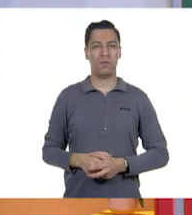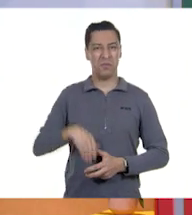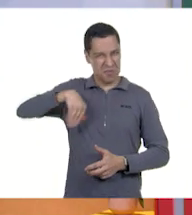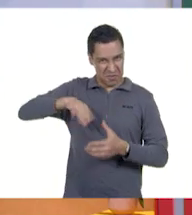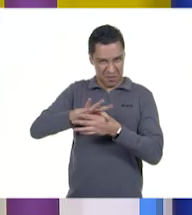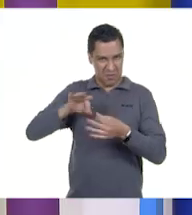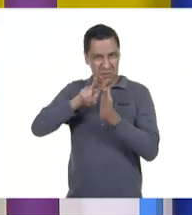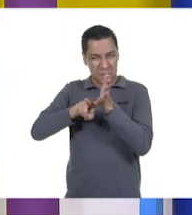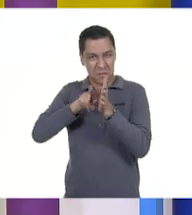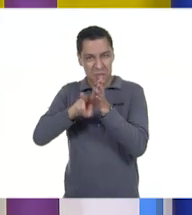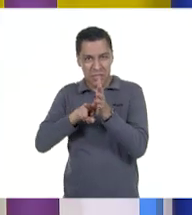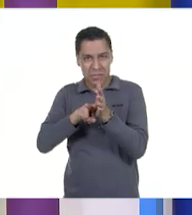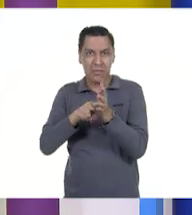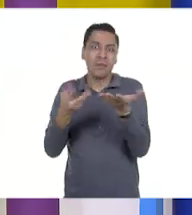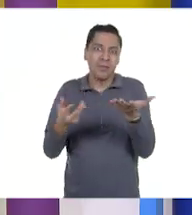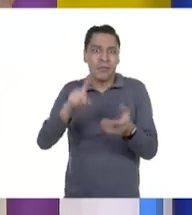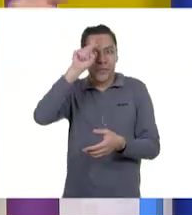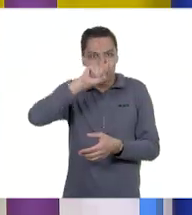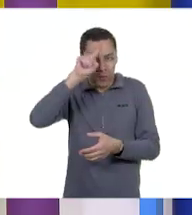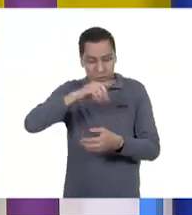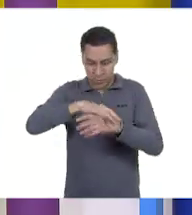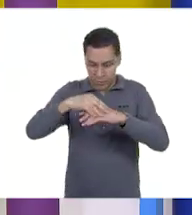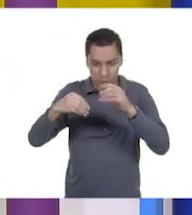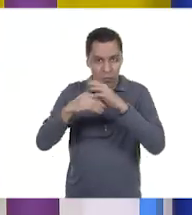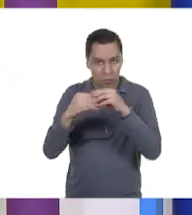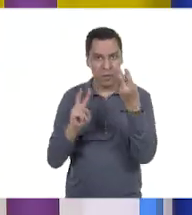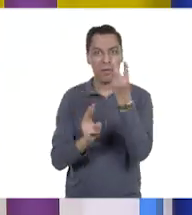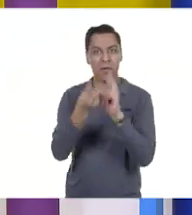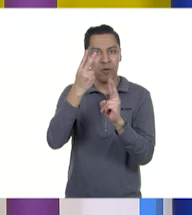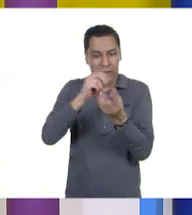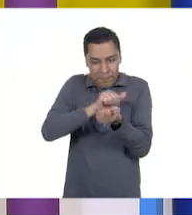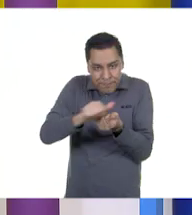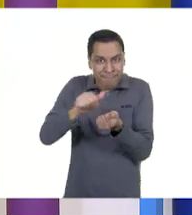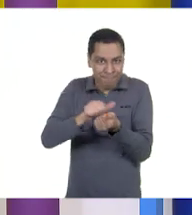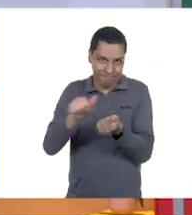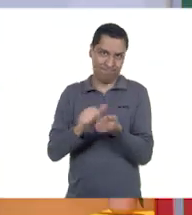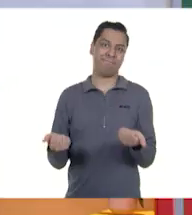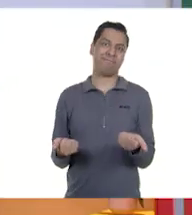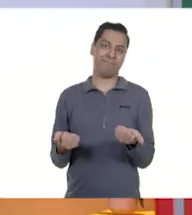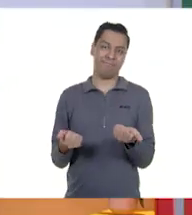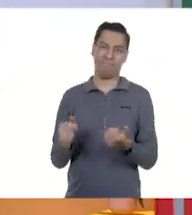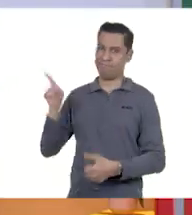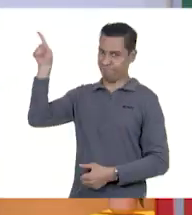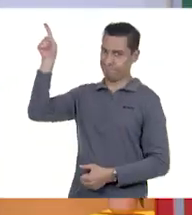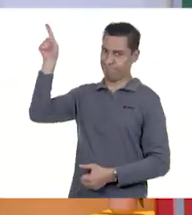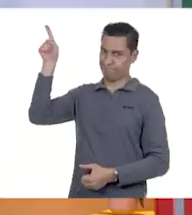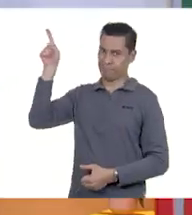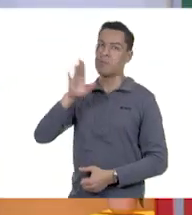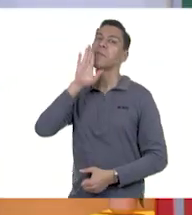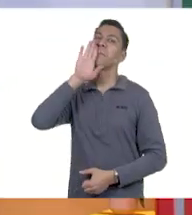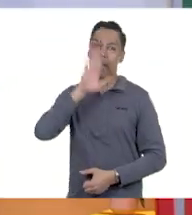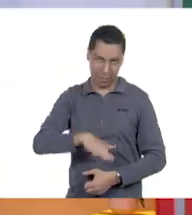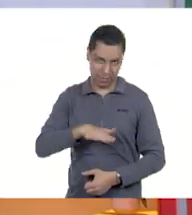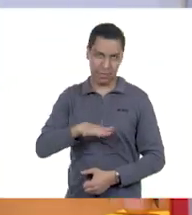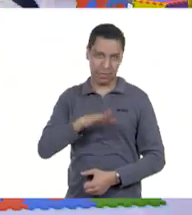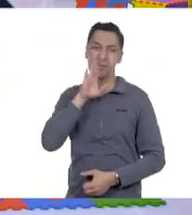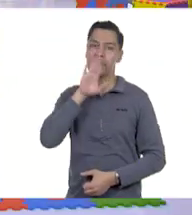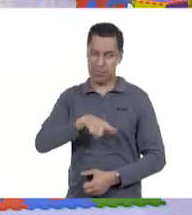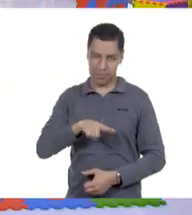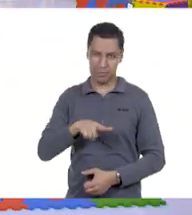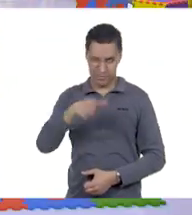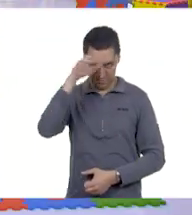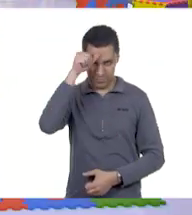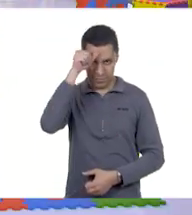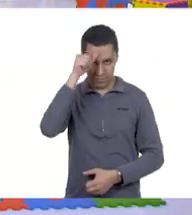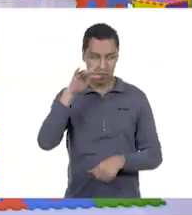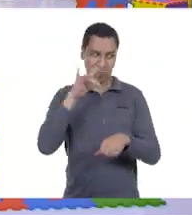cómo poder lavar frutas y verduras para poder consumirlas. Por lo tanto, es una actividad... Incorrecta. Sí, lo hice muy mal. Muy bien. Muy bien.